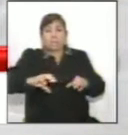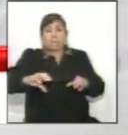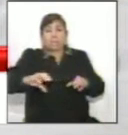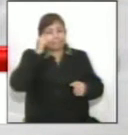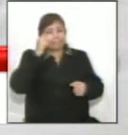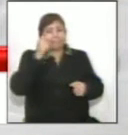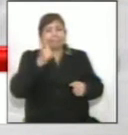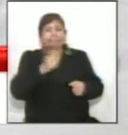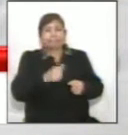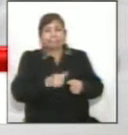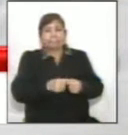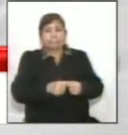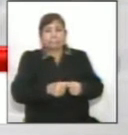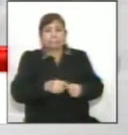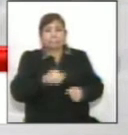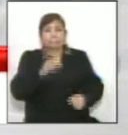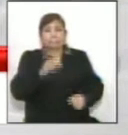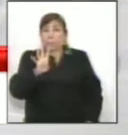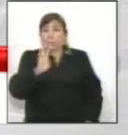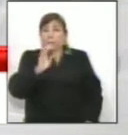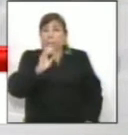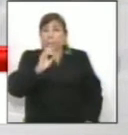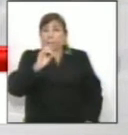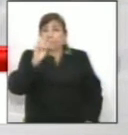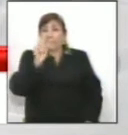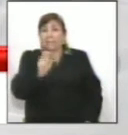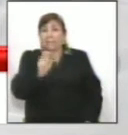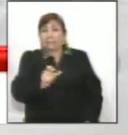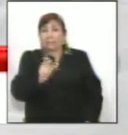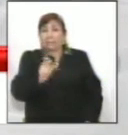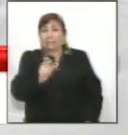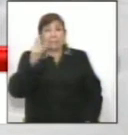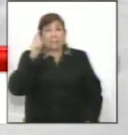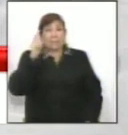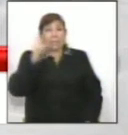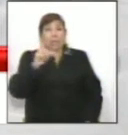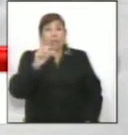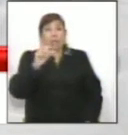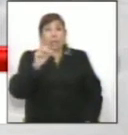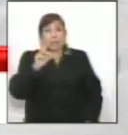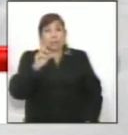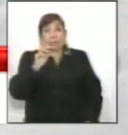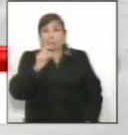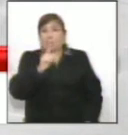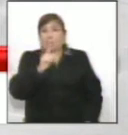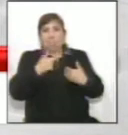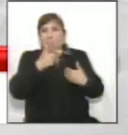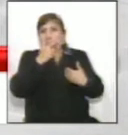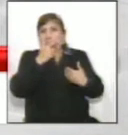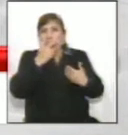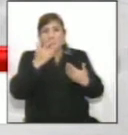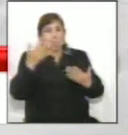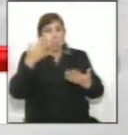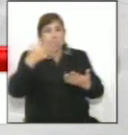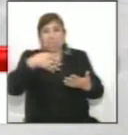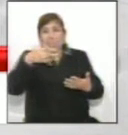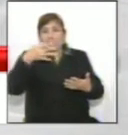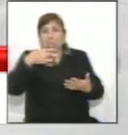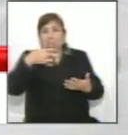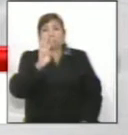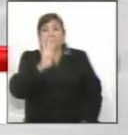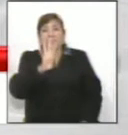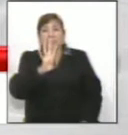el 44% de la población loretana no tiene servicio de agua potable y el